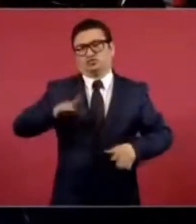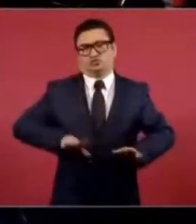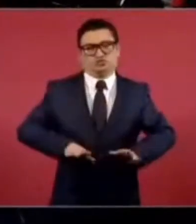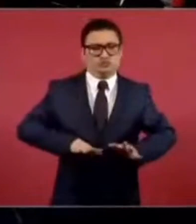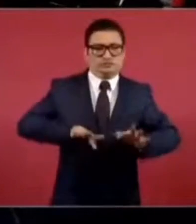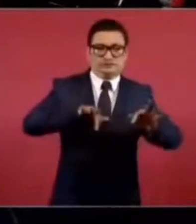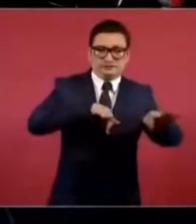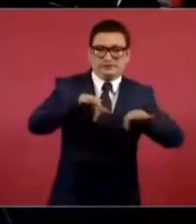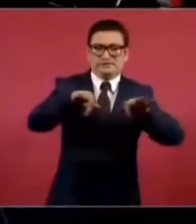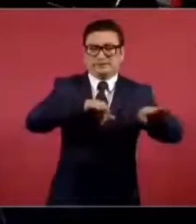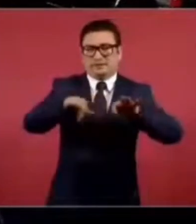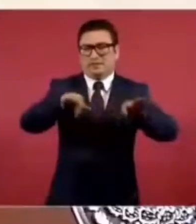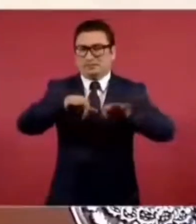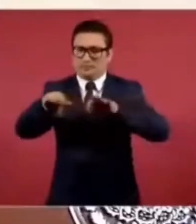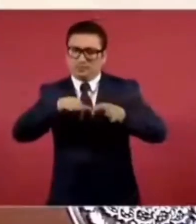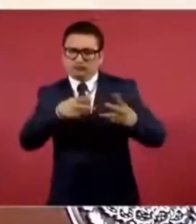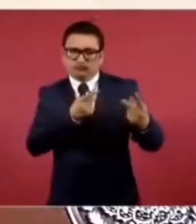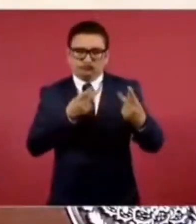trabajador